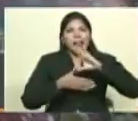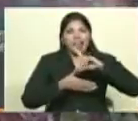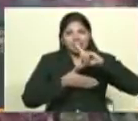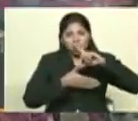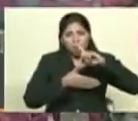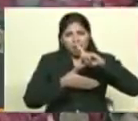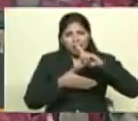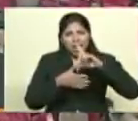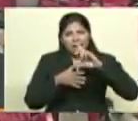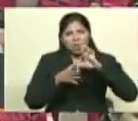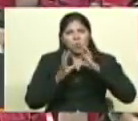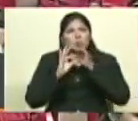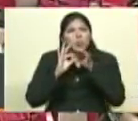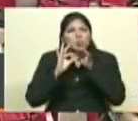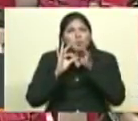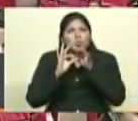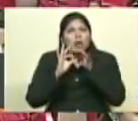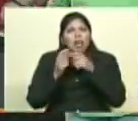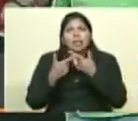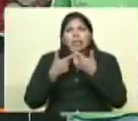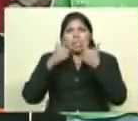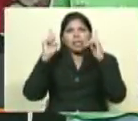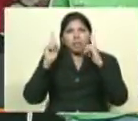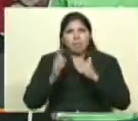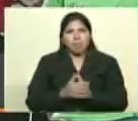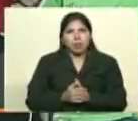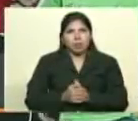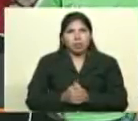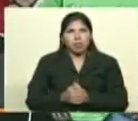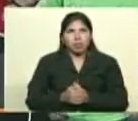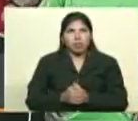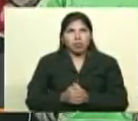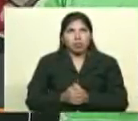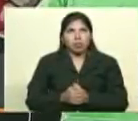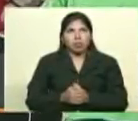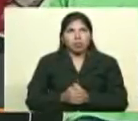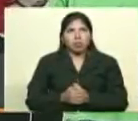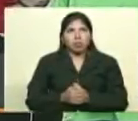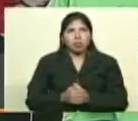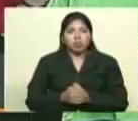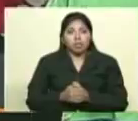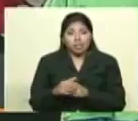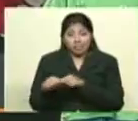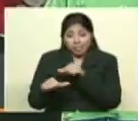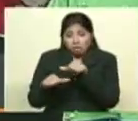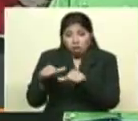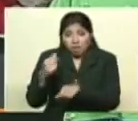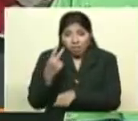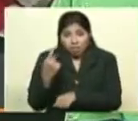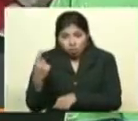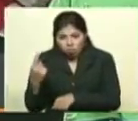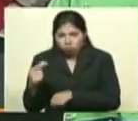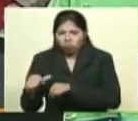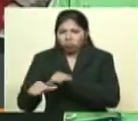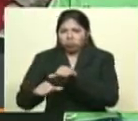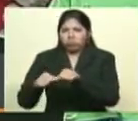unida, libre, transitando el siglo XXI con las ideas de